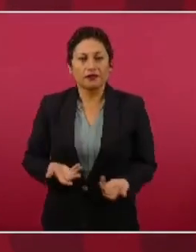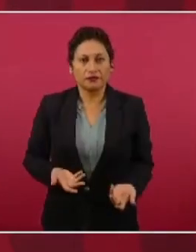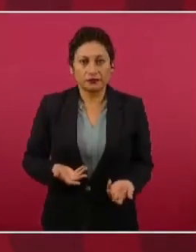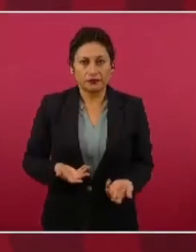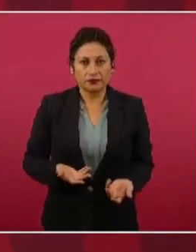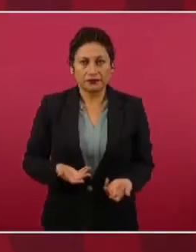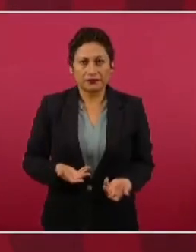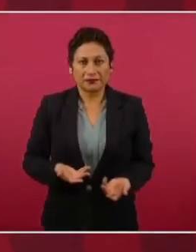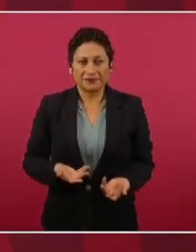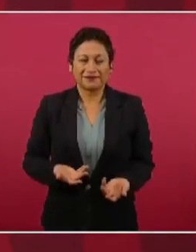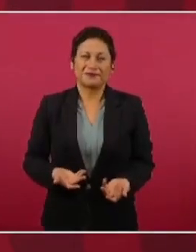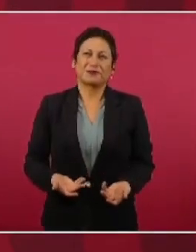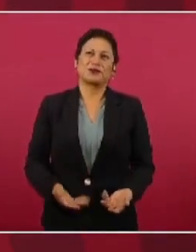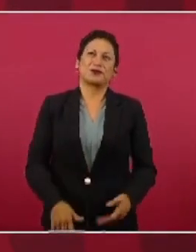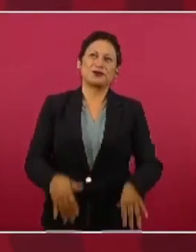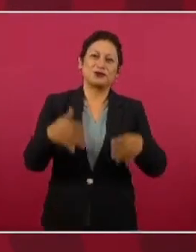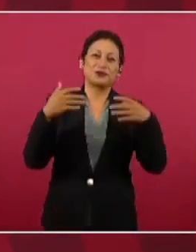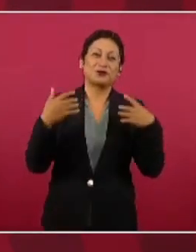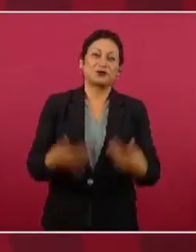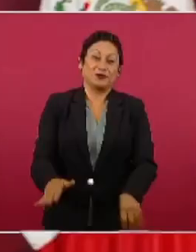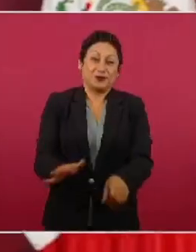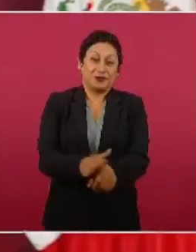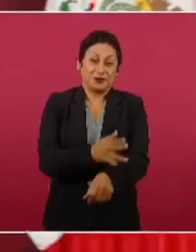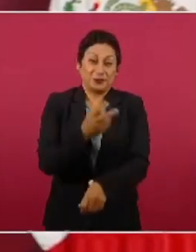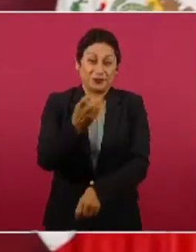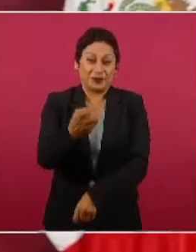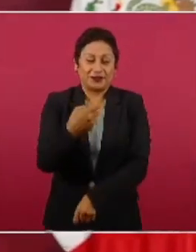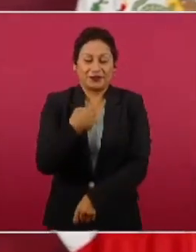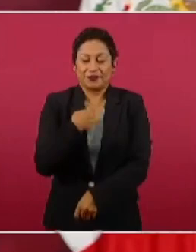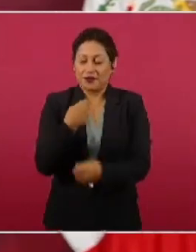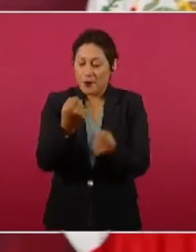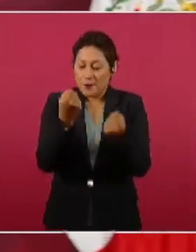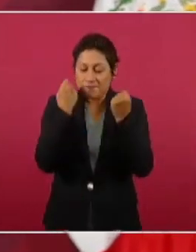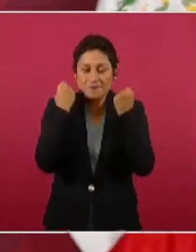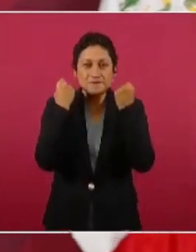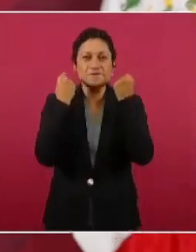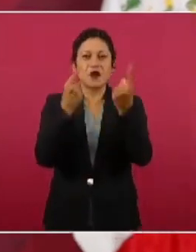me encanta, admiro a Elena Garro,